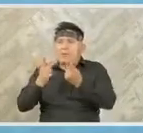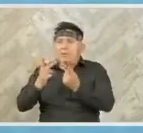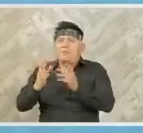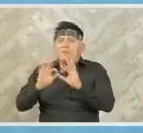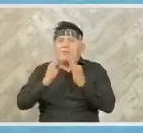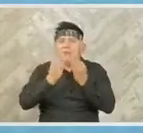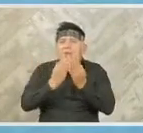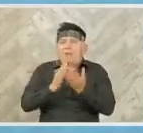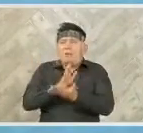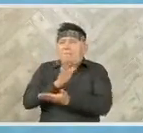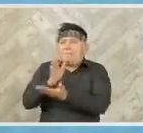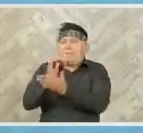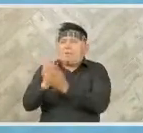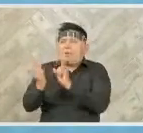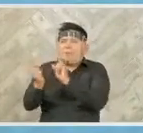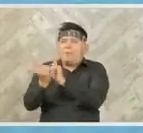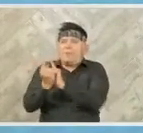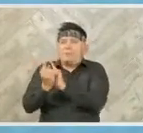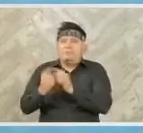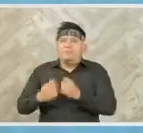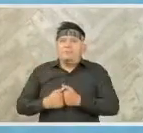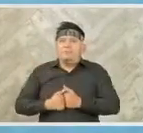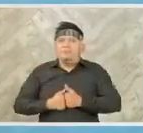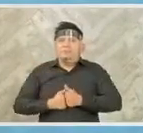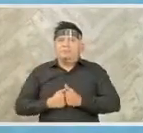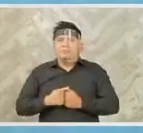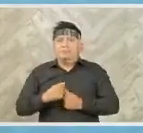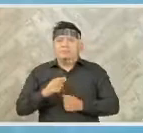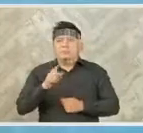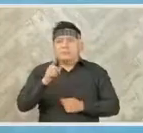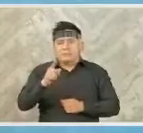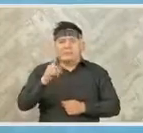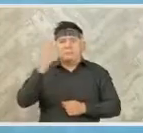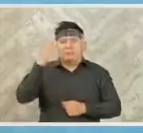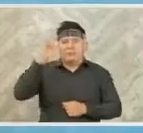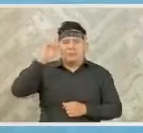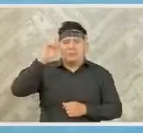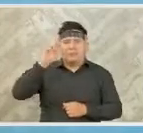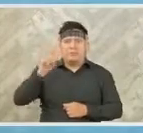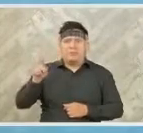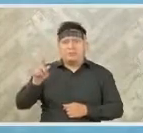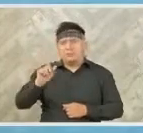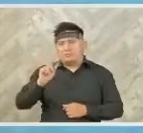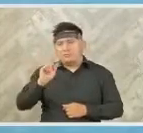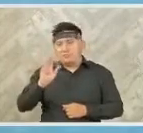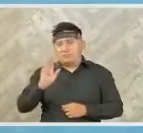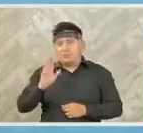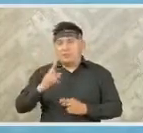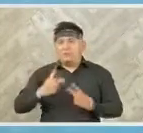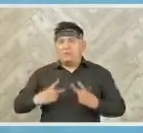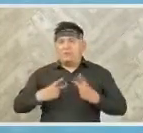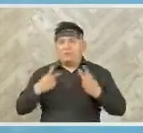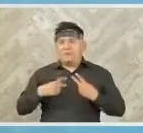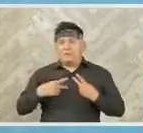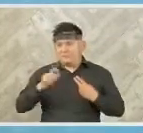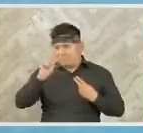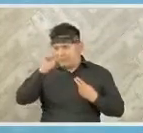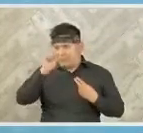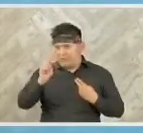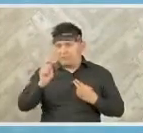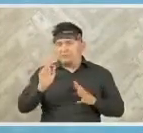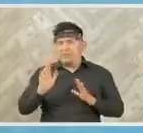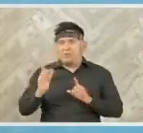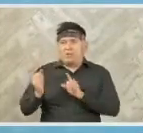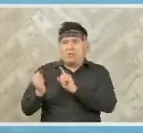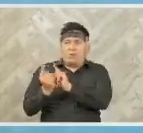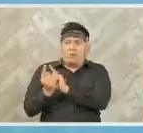familia, precisamente por proteger la vida de las personas que se encuentran allí y evitar los